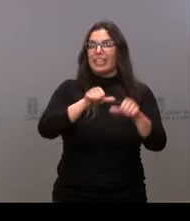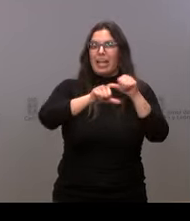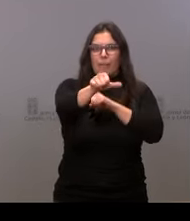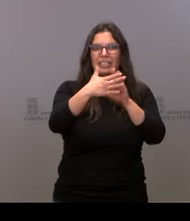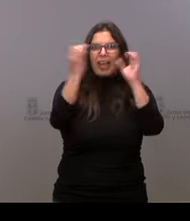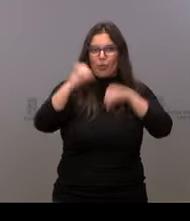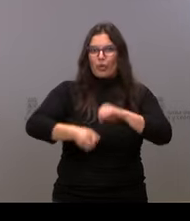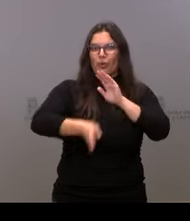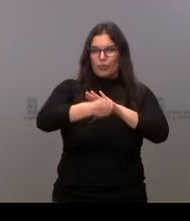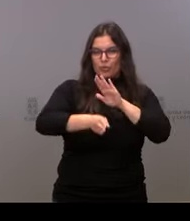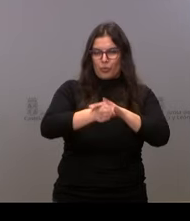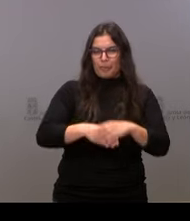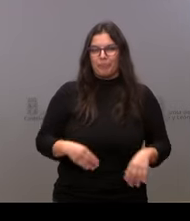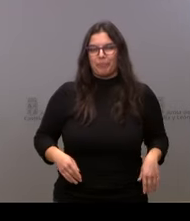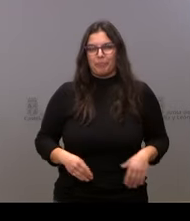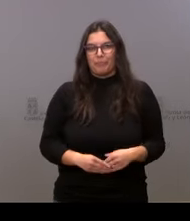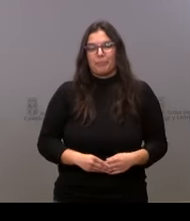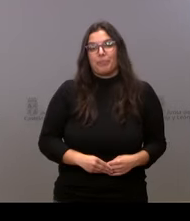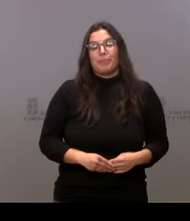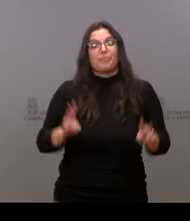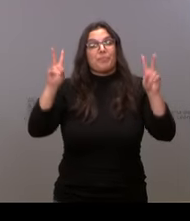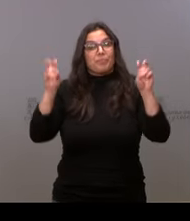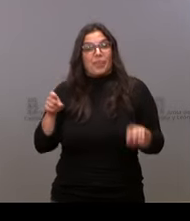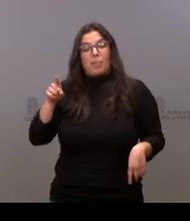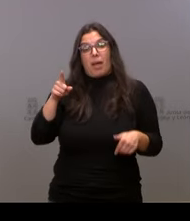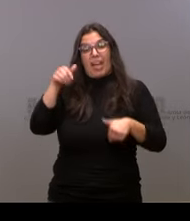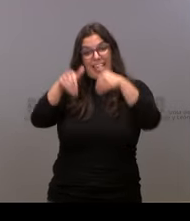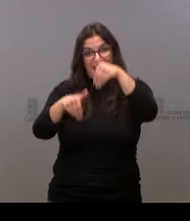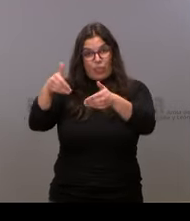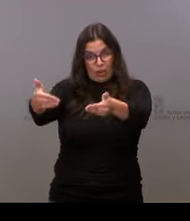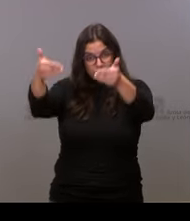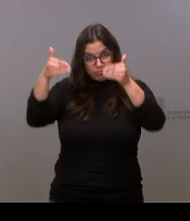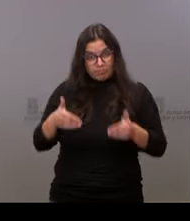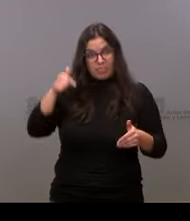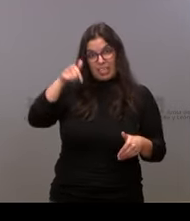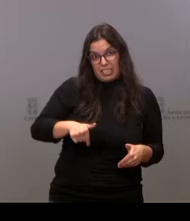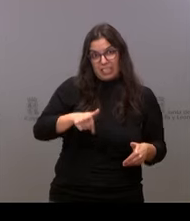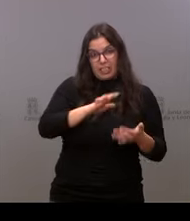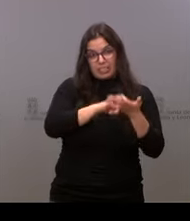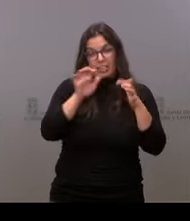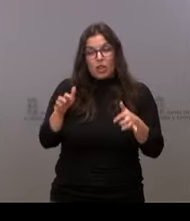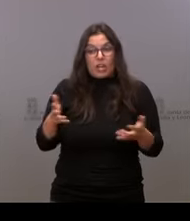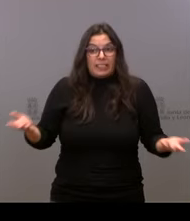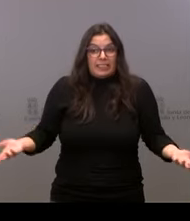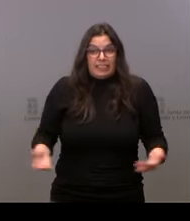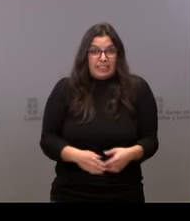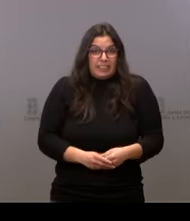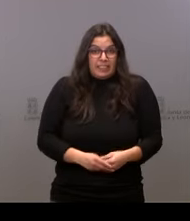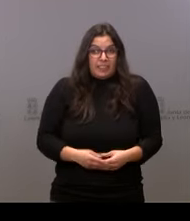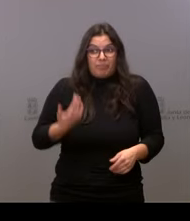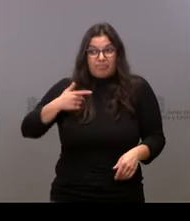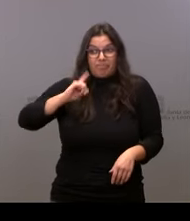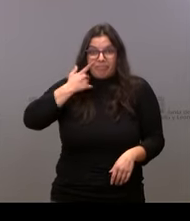acuerdo por otro lado respecto adelanto electoral que llevo siendo